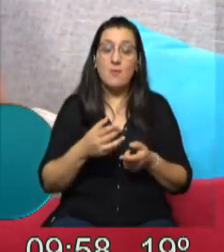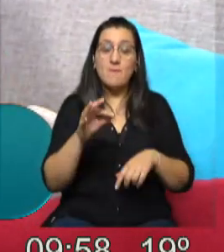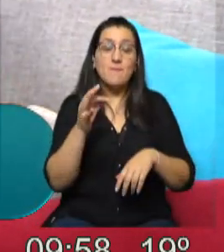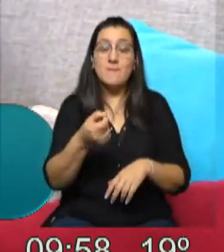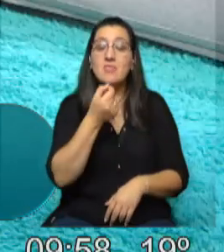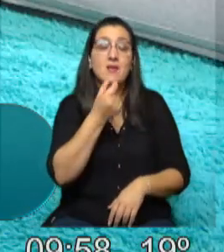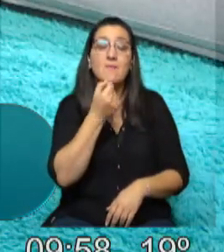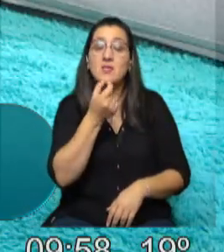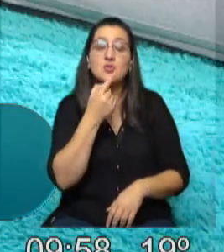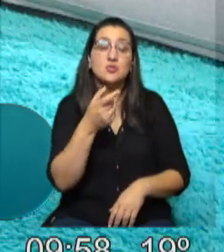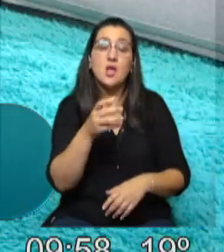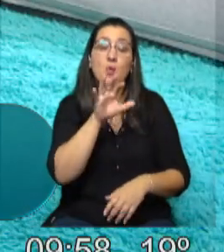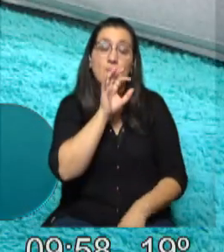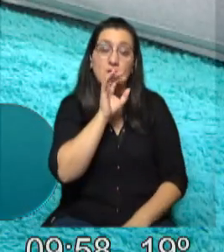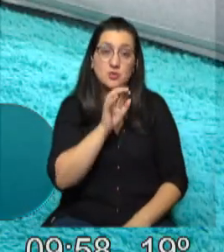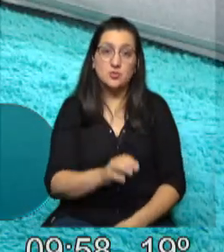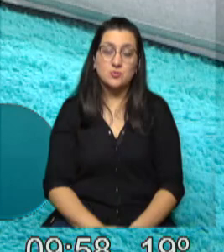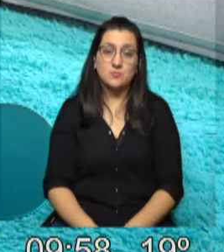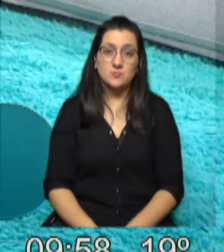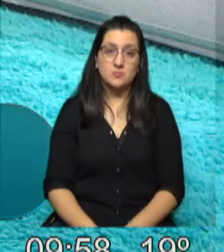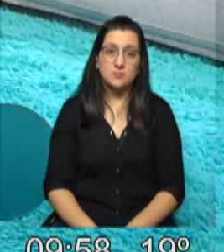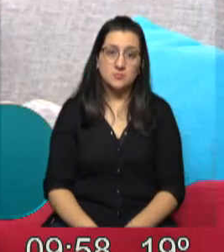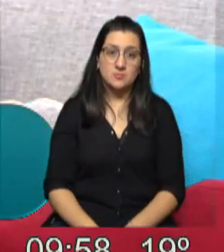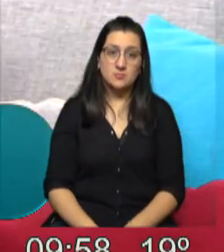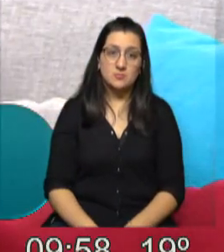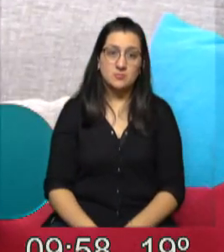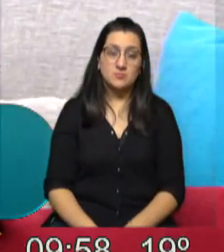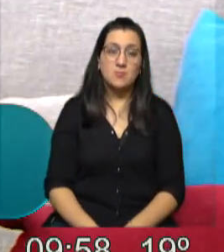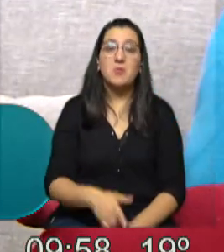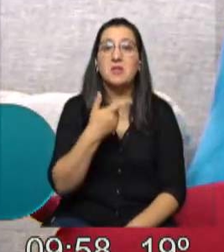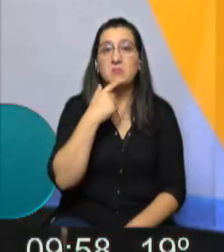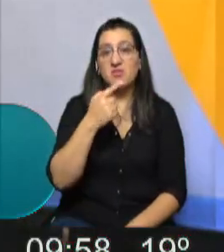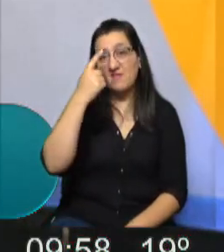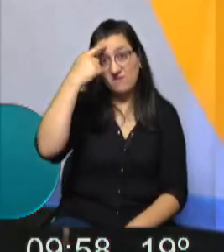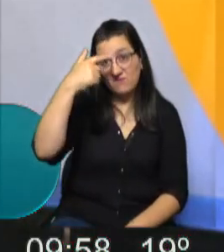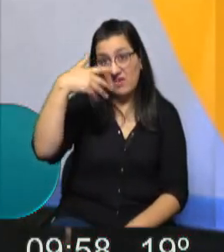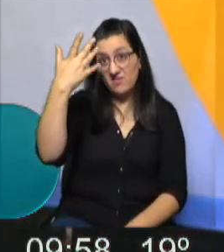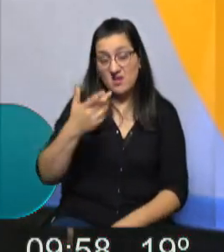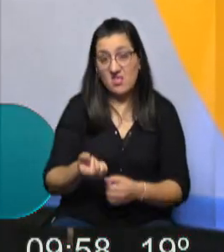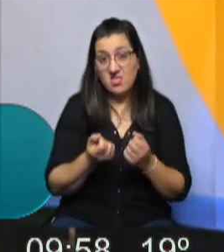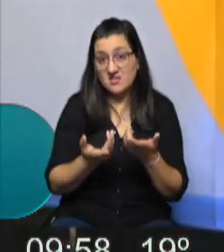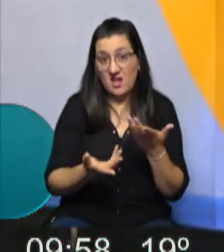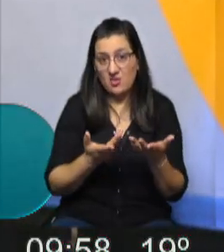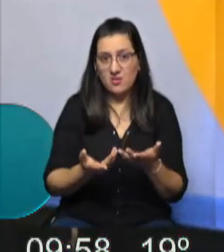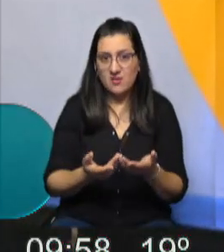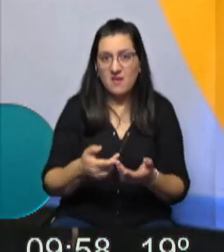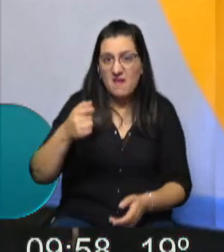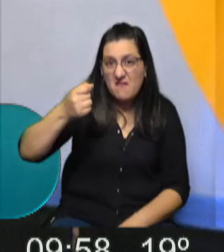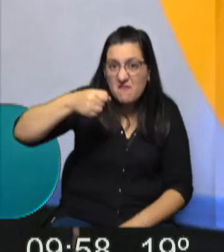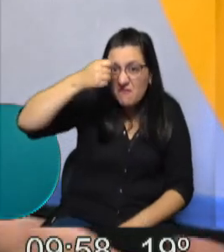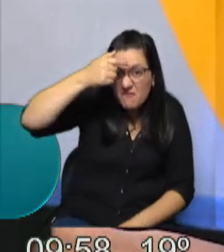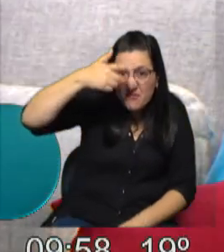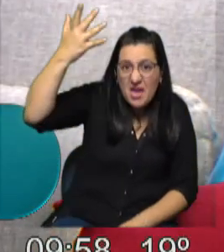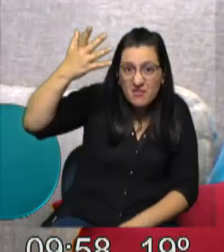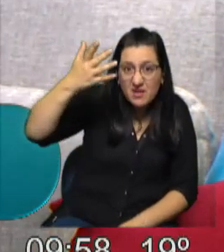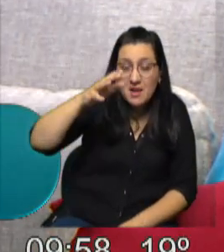automedicamos nosotros? Medicamos las mascotas. ¿Que le dan pastilla? Sí, está con fiebre, le das algo. ¿No? ¿Nunca te pasó? ¿Está con fiebre el perro?